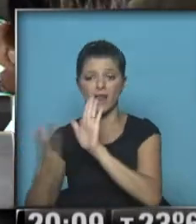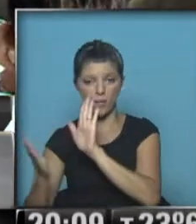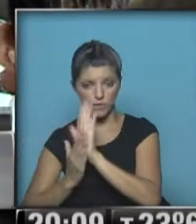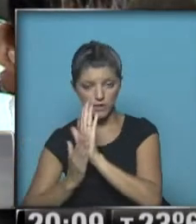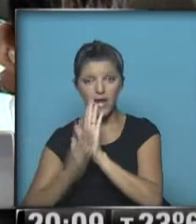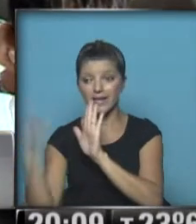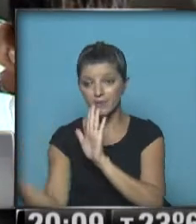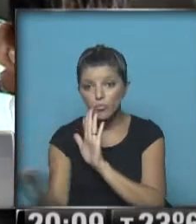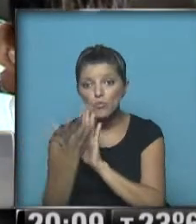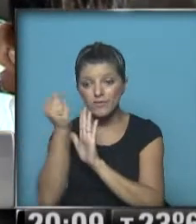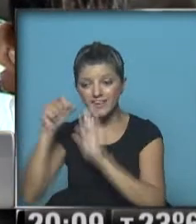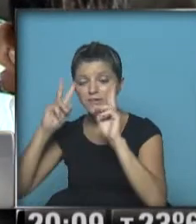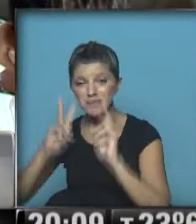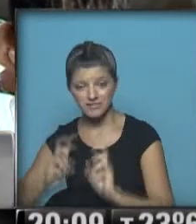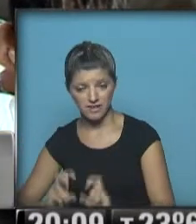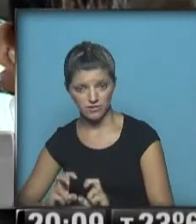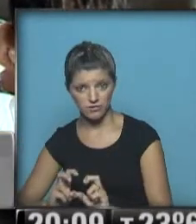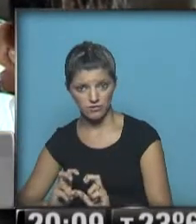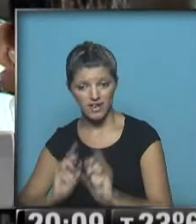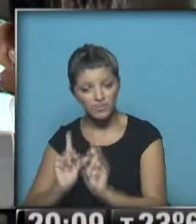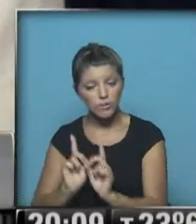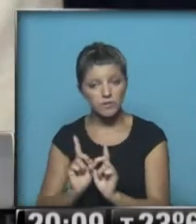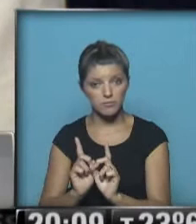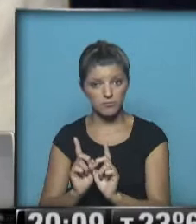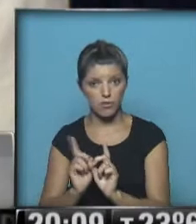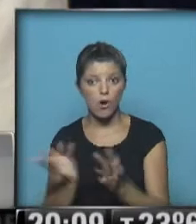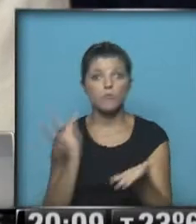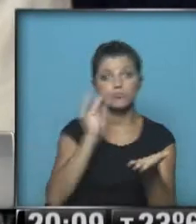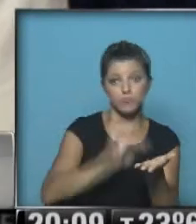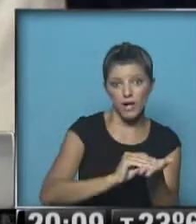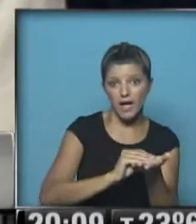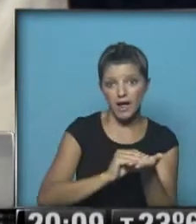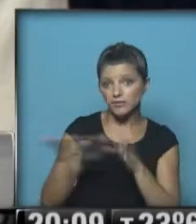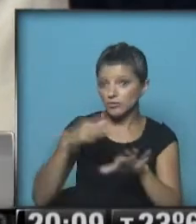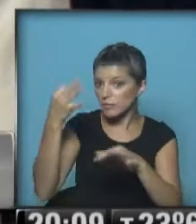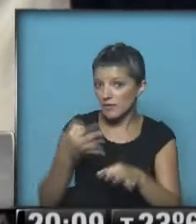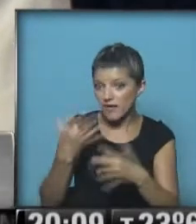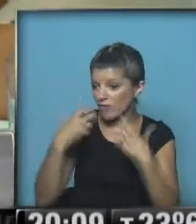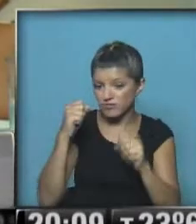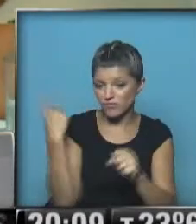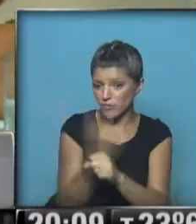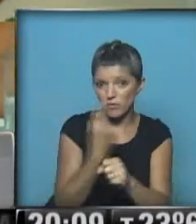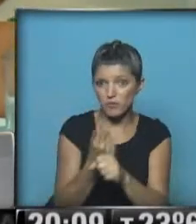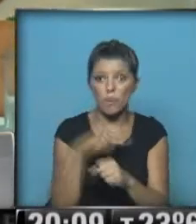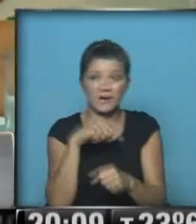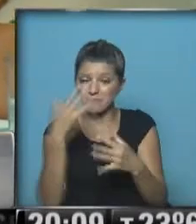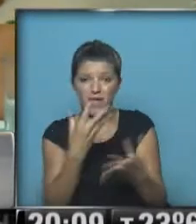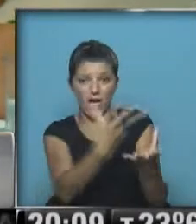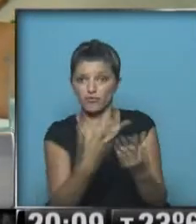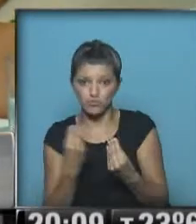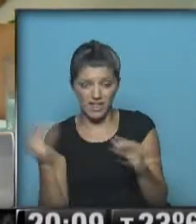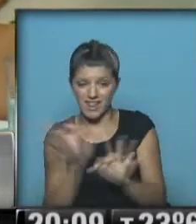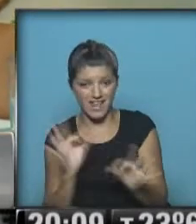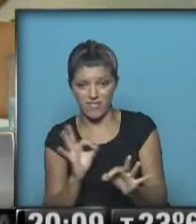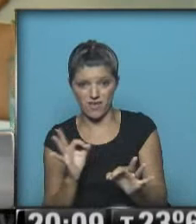obteniendo contribuye a alejarnos de la verdad lejos de ayudarnos a llegar a la